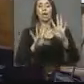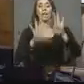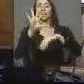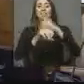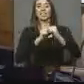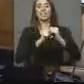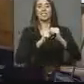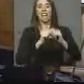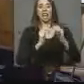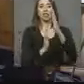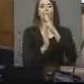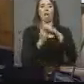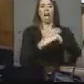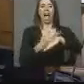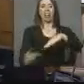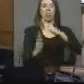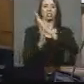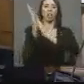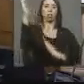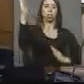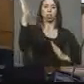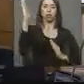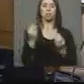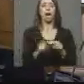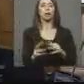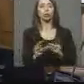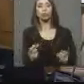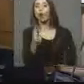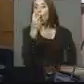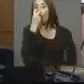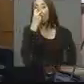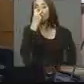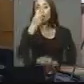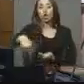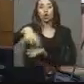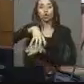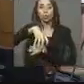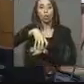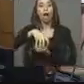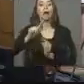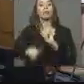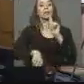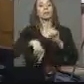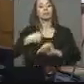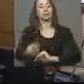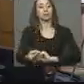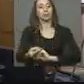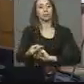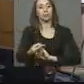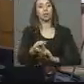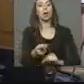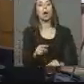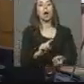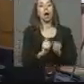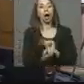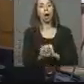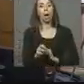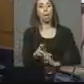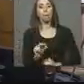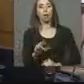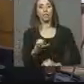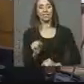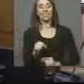soluciones que hoy día debiésemos tener en Chile. Y en Osorno, que va a ser la próxima provincia que me va a